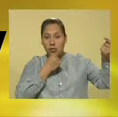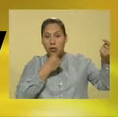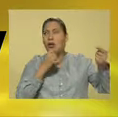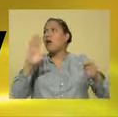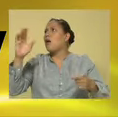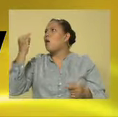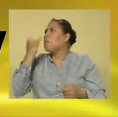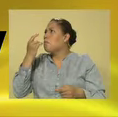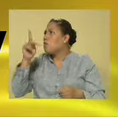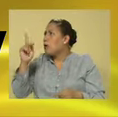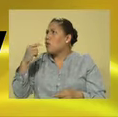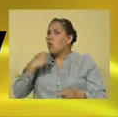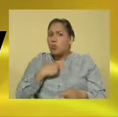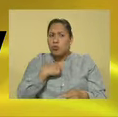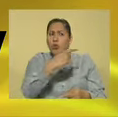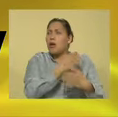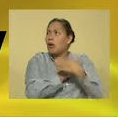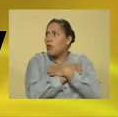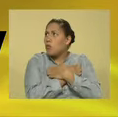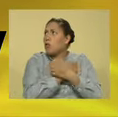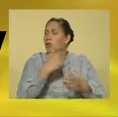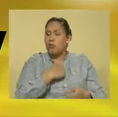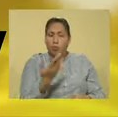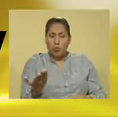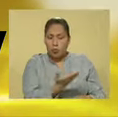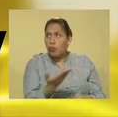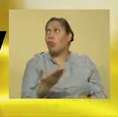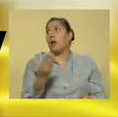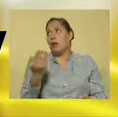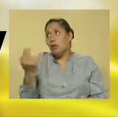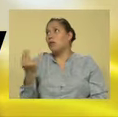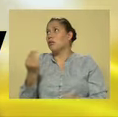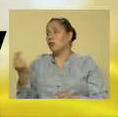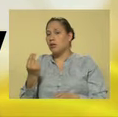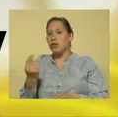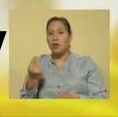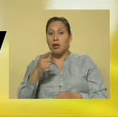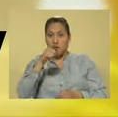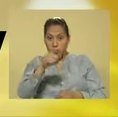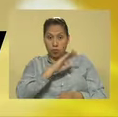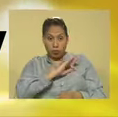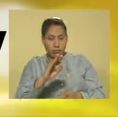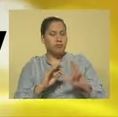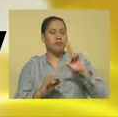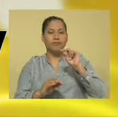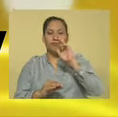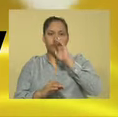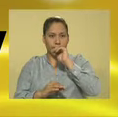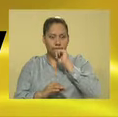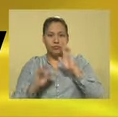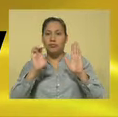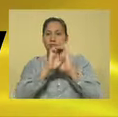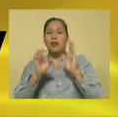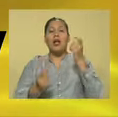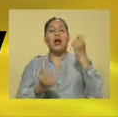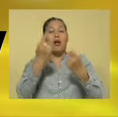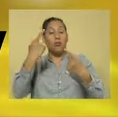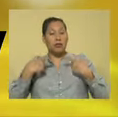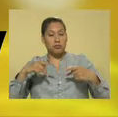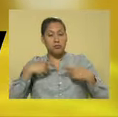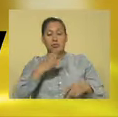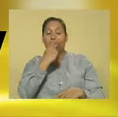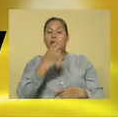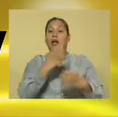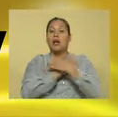justificar como método la violencia en cualquiera de sus formas recordemos que muchas gentes tenemos arraigada la